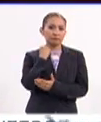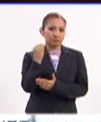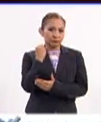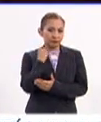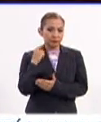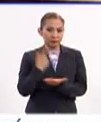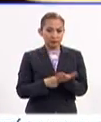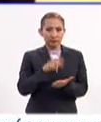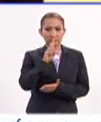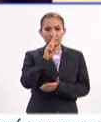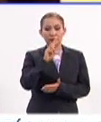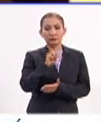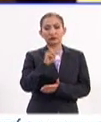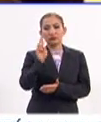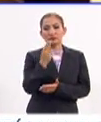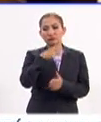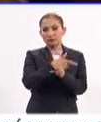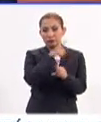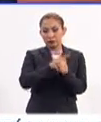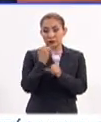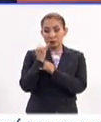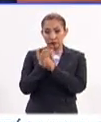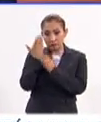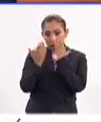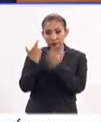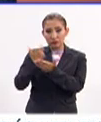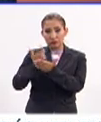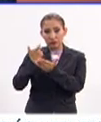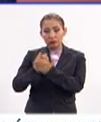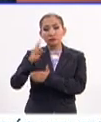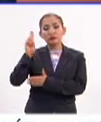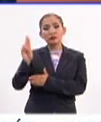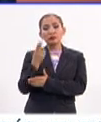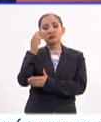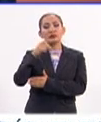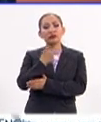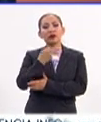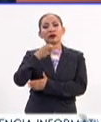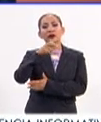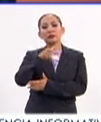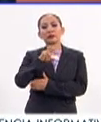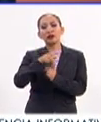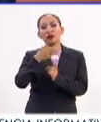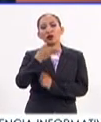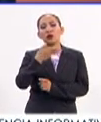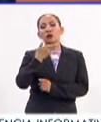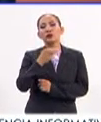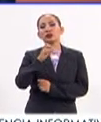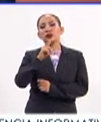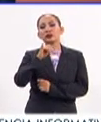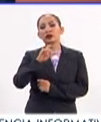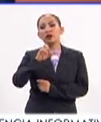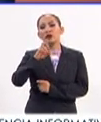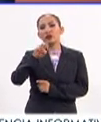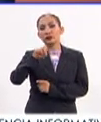abogado por la Universidad Nacional y realizó estudios de economía en la Universidad de Harvard, Wisconsin y